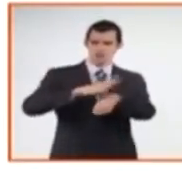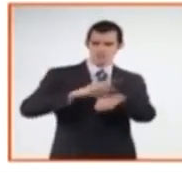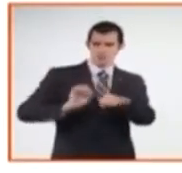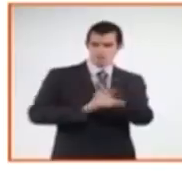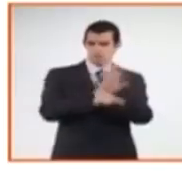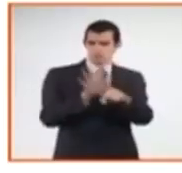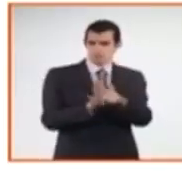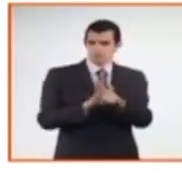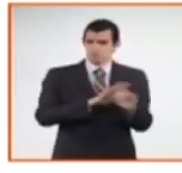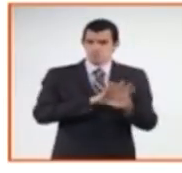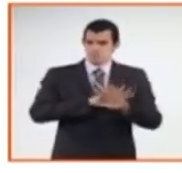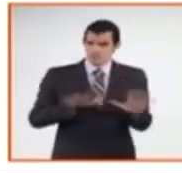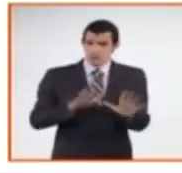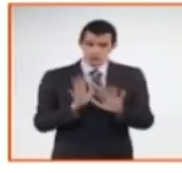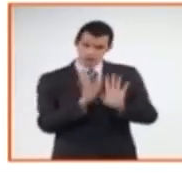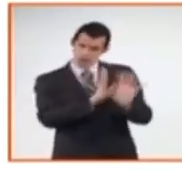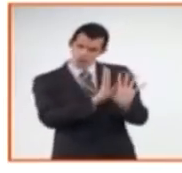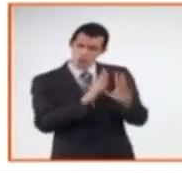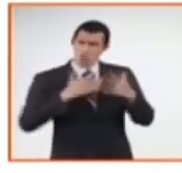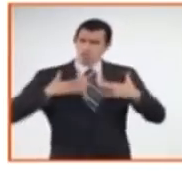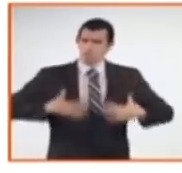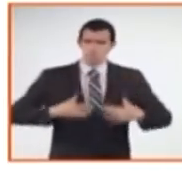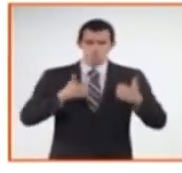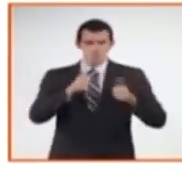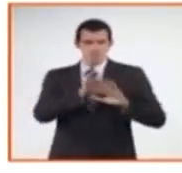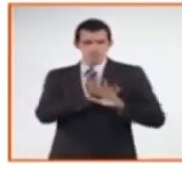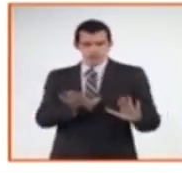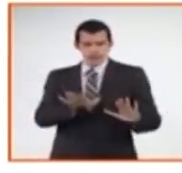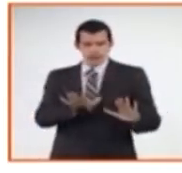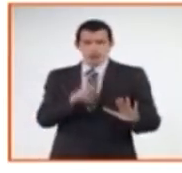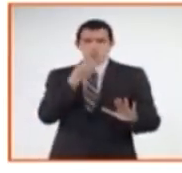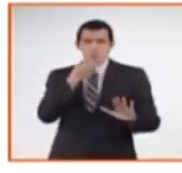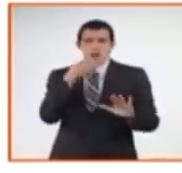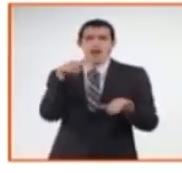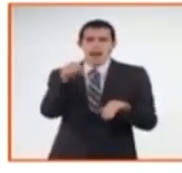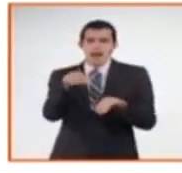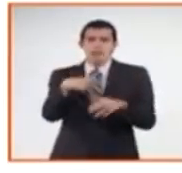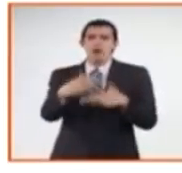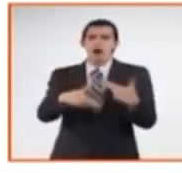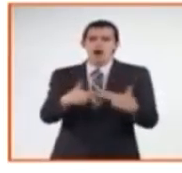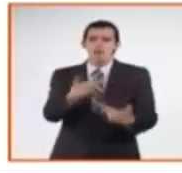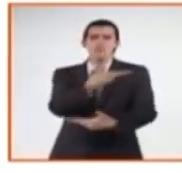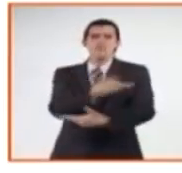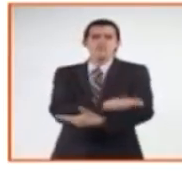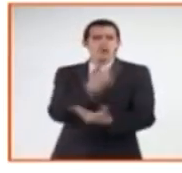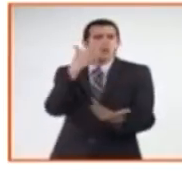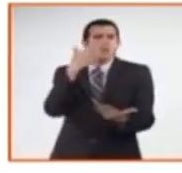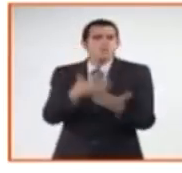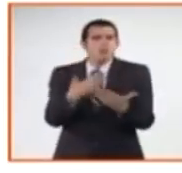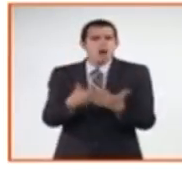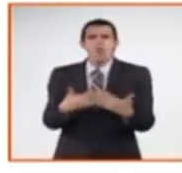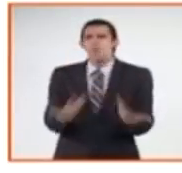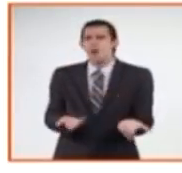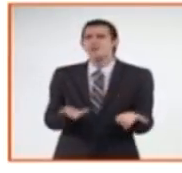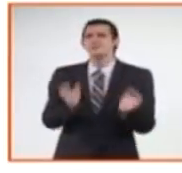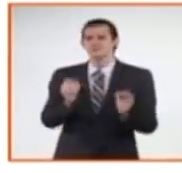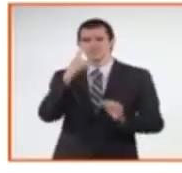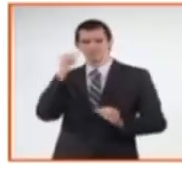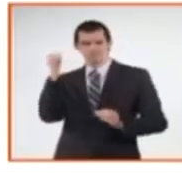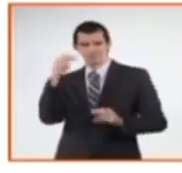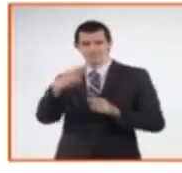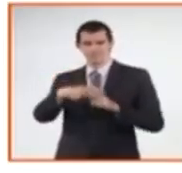una revista de mucho prestigio y fue aceptada acá va a ser aceptada en el día de hoy o sea es posiblemente uno de los primeros estudios de